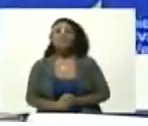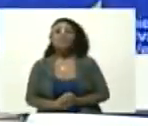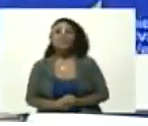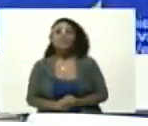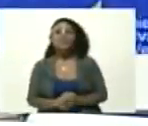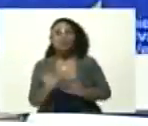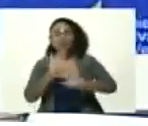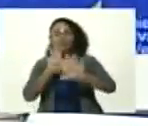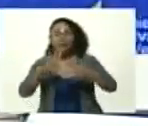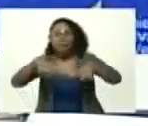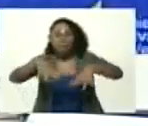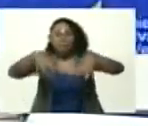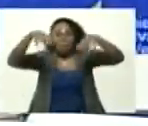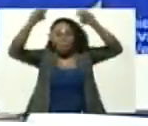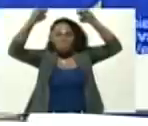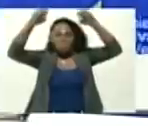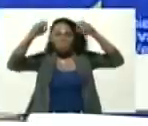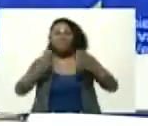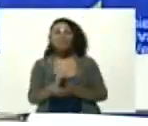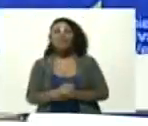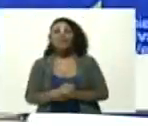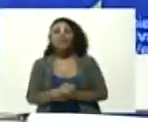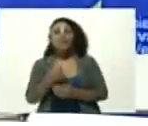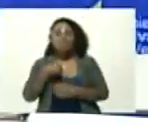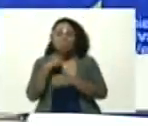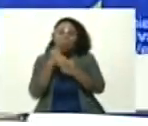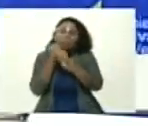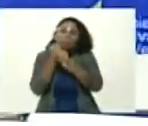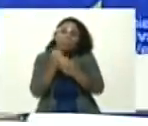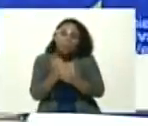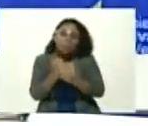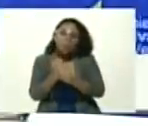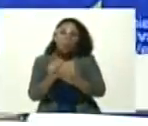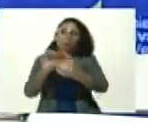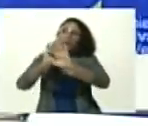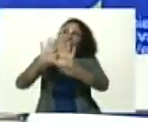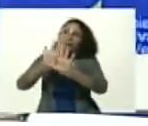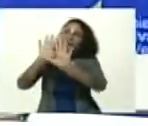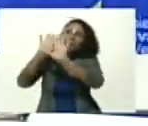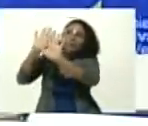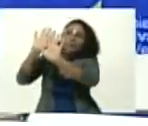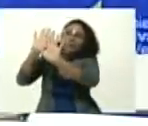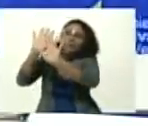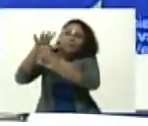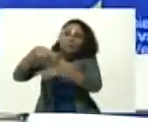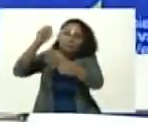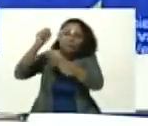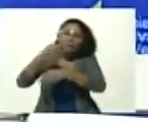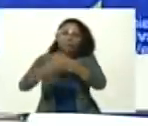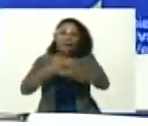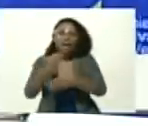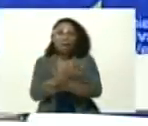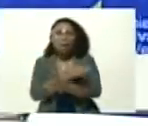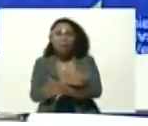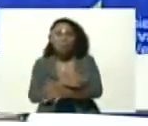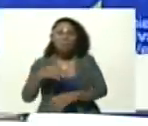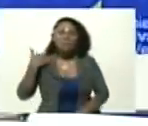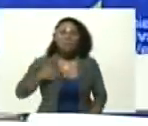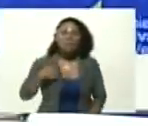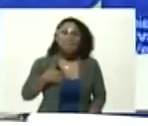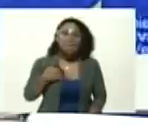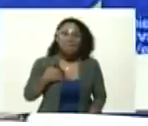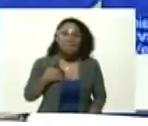Ya escampó, espero que se mantenga así para que se dé el juego entre